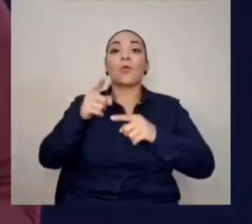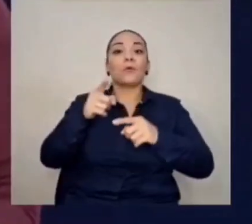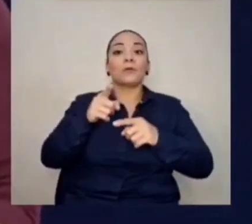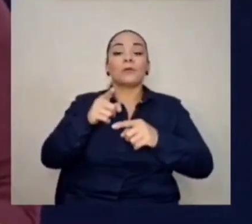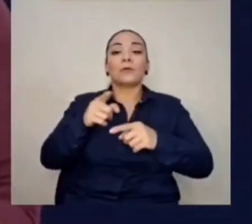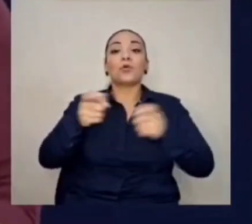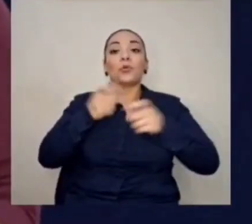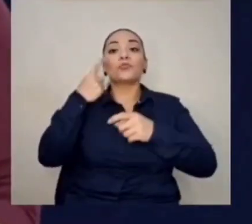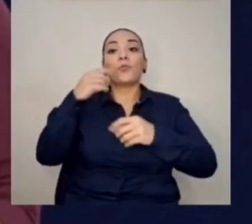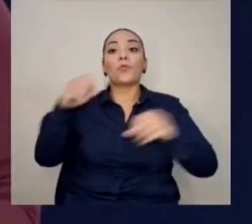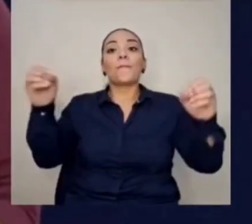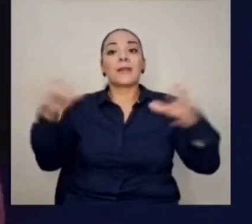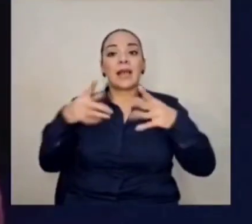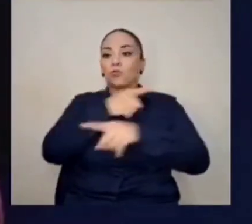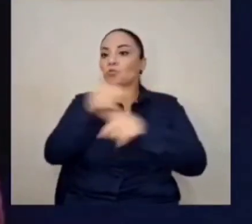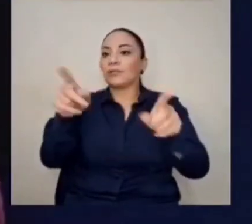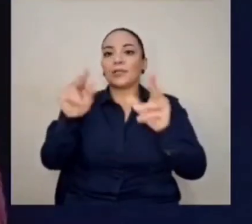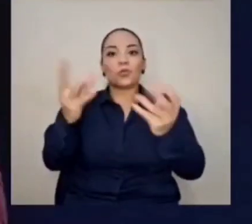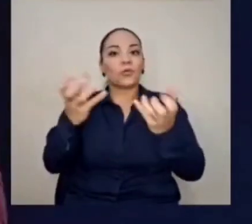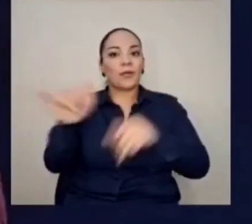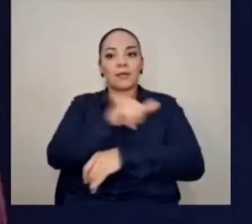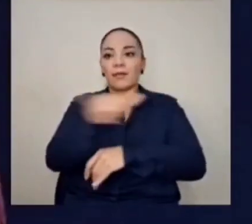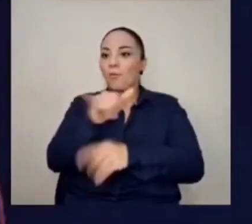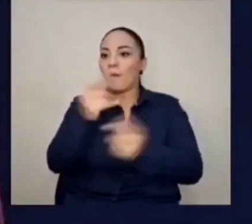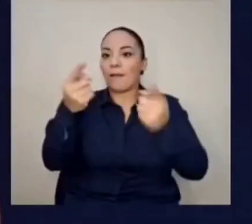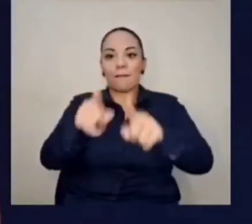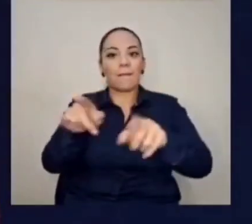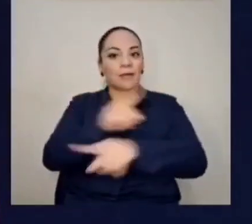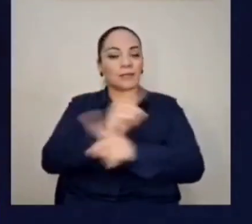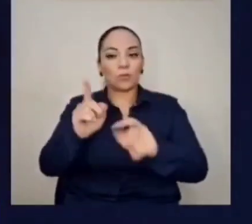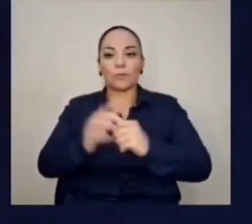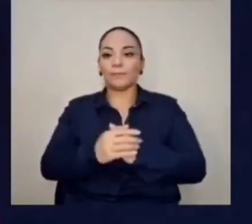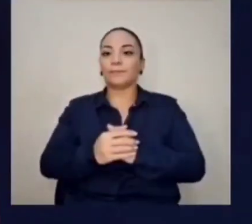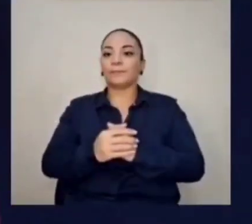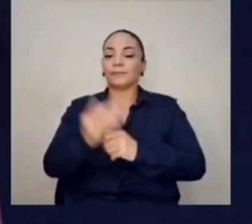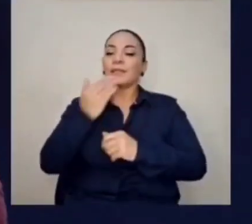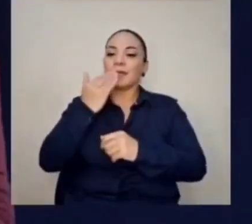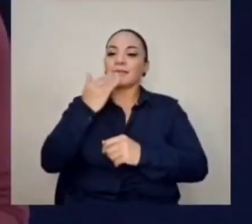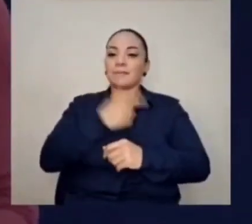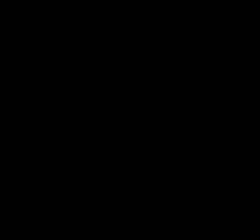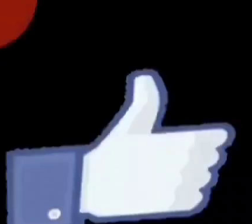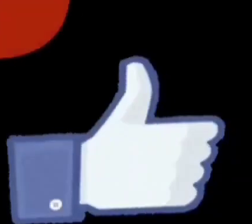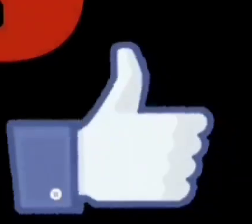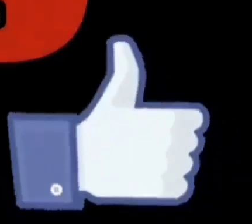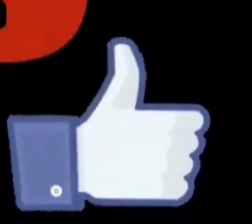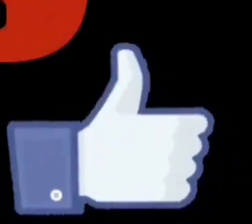no quieren llegar a eso. Así que bueno, gracias, presidente, y muchas gracias.